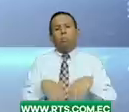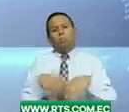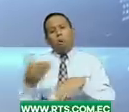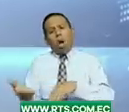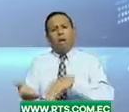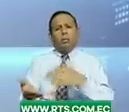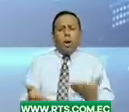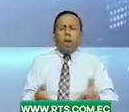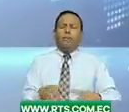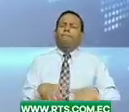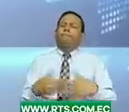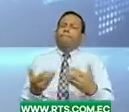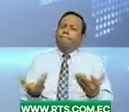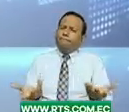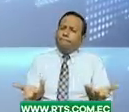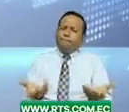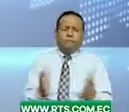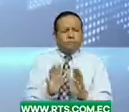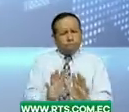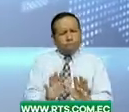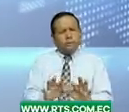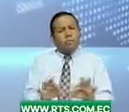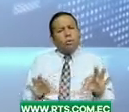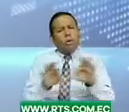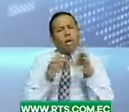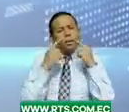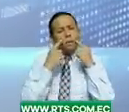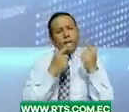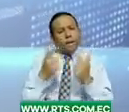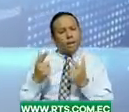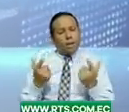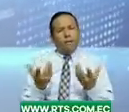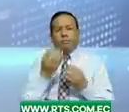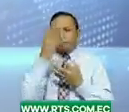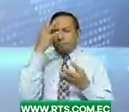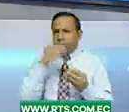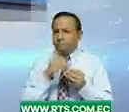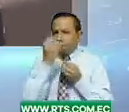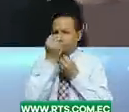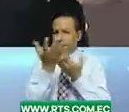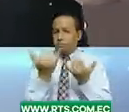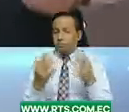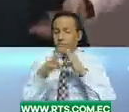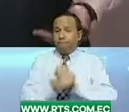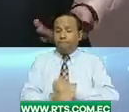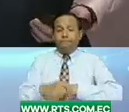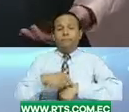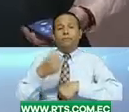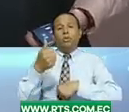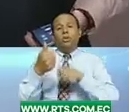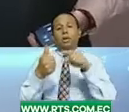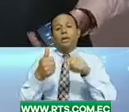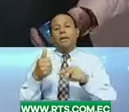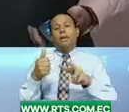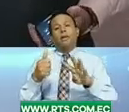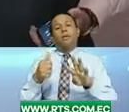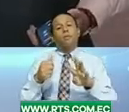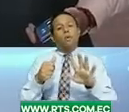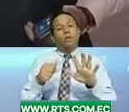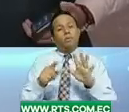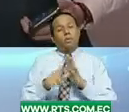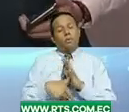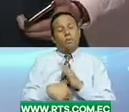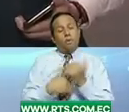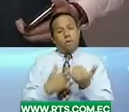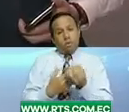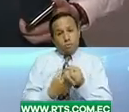que tenemos hasta esta hora de la noche, 22 horas con 34 minutos. Anali, ¿tú tienes más información desde estudios? Muy buenas noches. Buenas noches, Julio César. Gracias por